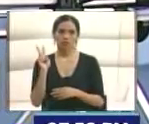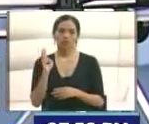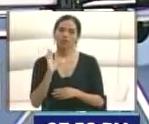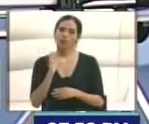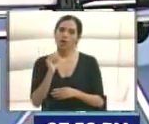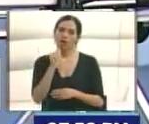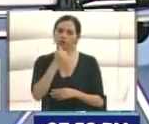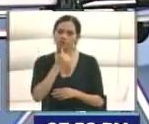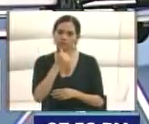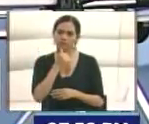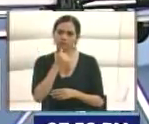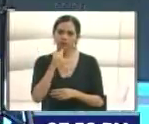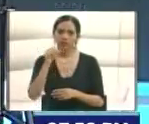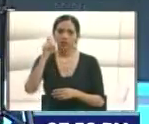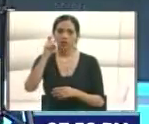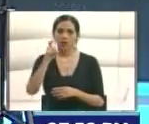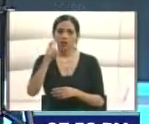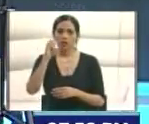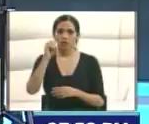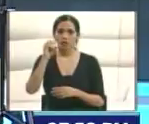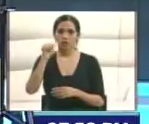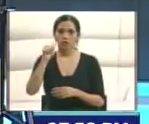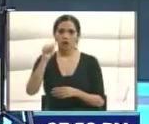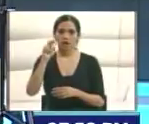de xoan noya